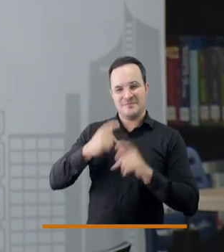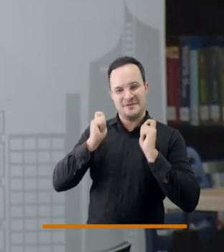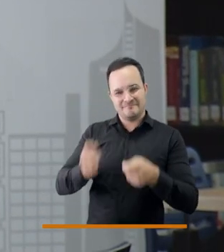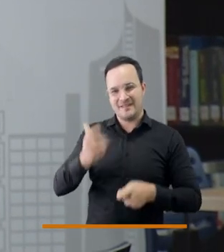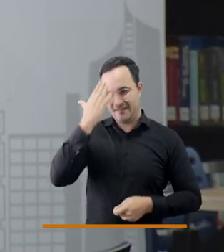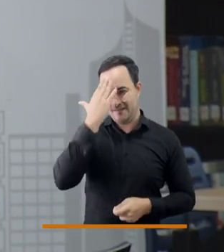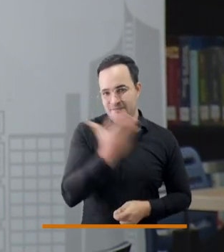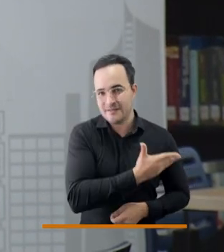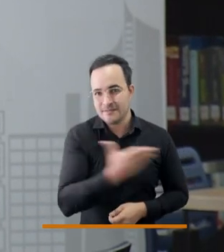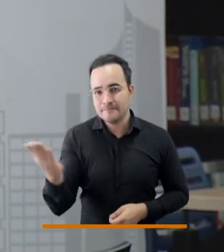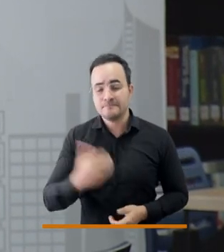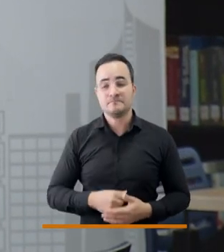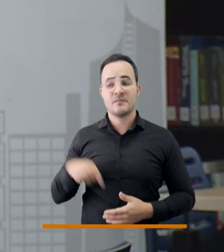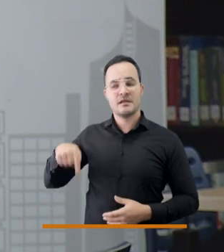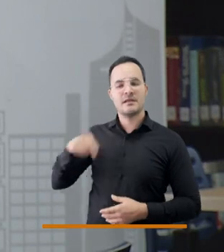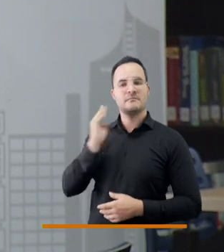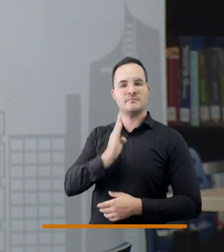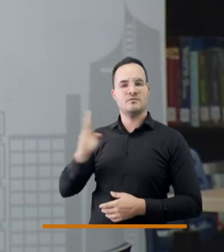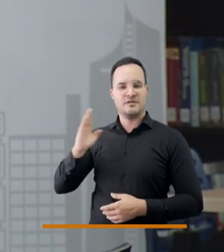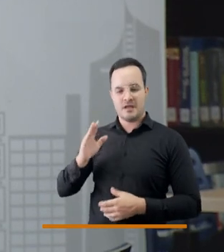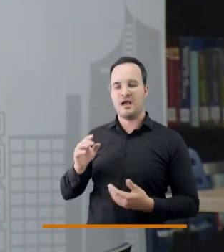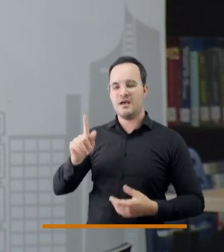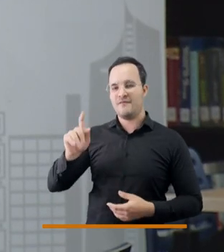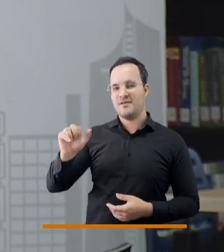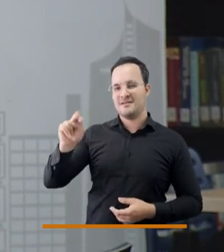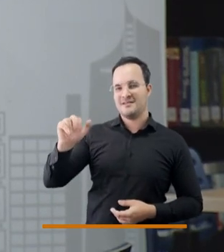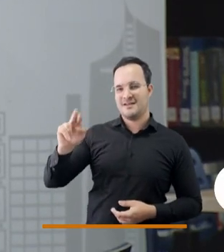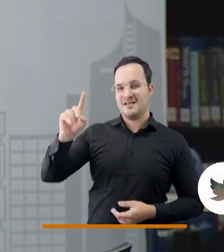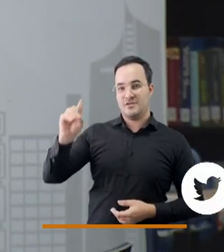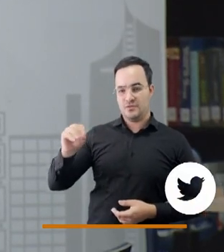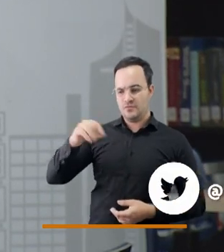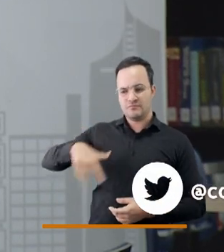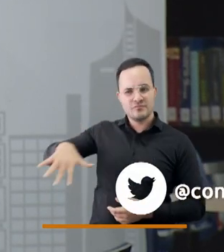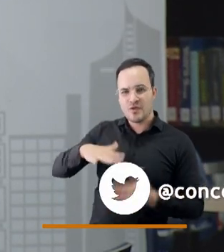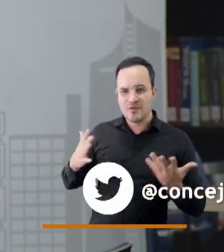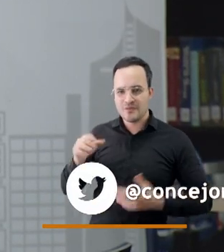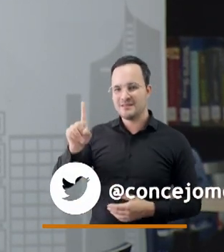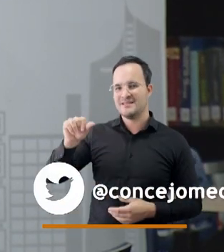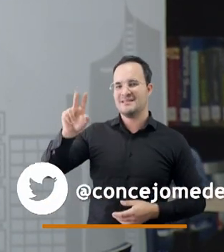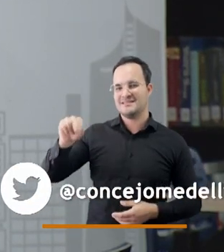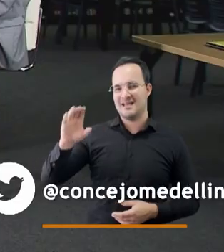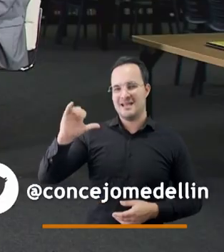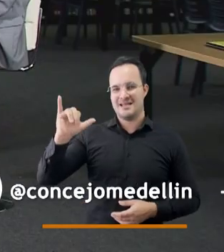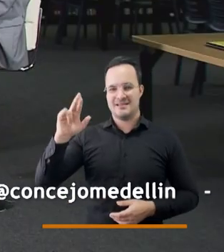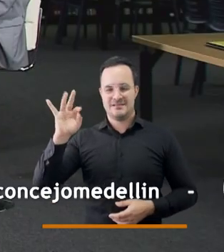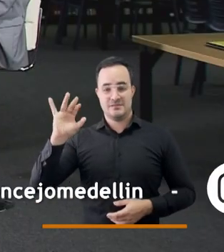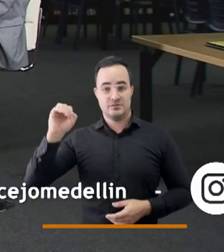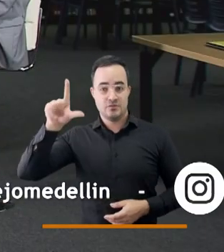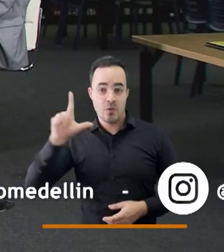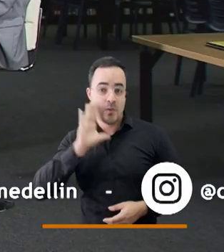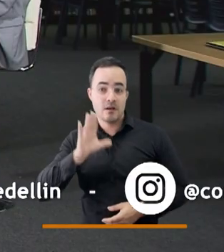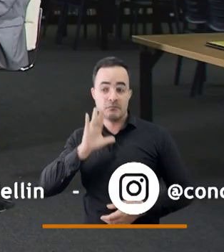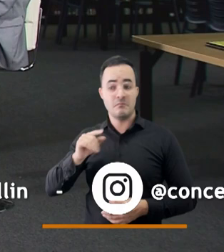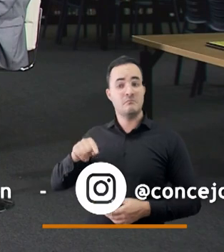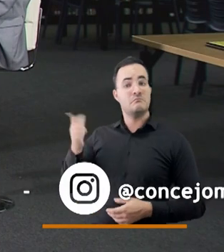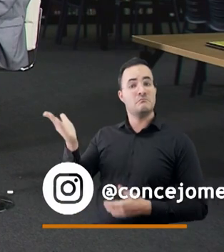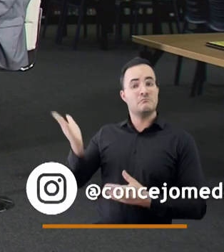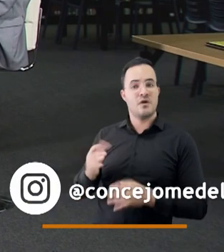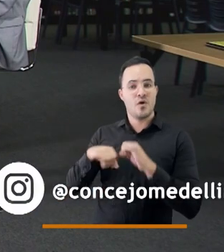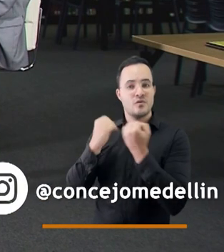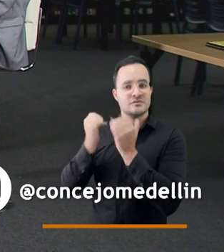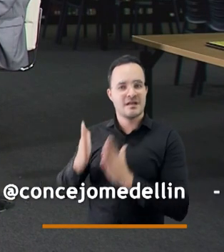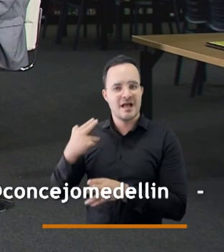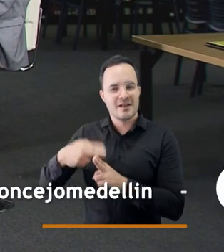Cristóbal, en la Biblioteca Fernando Botero, en compañía de la concejal Leticia Orrego, y hablando sobre todas estas controversias que